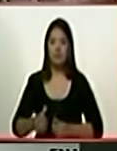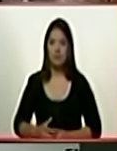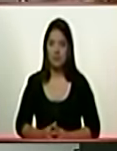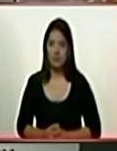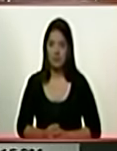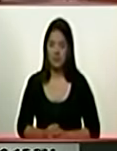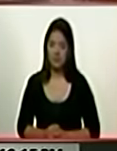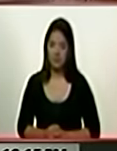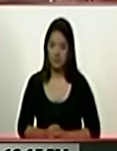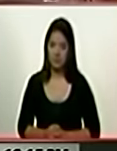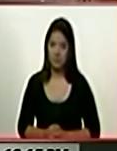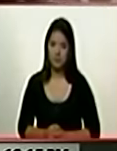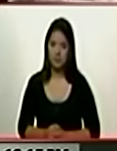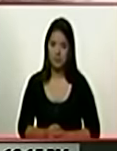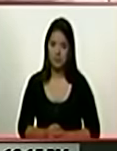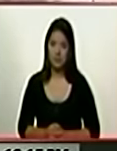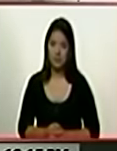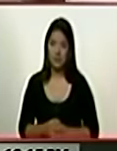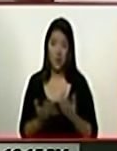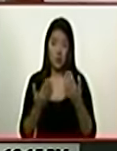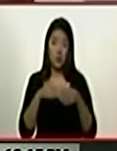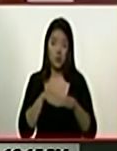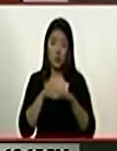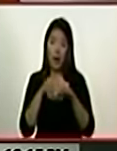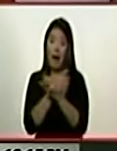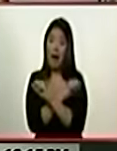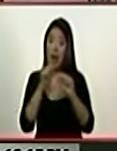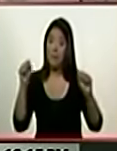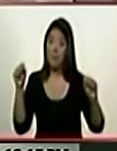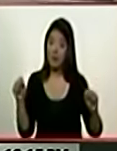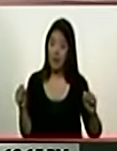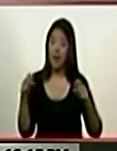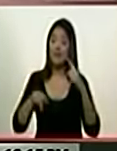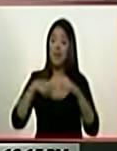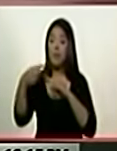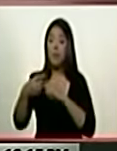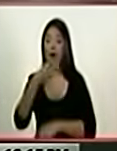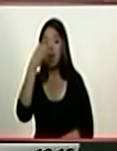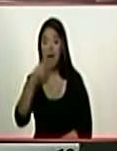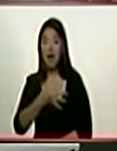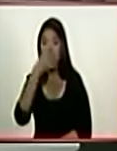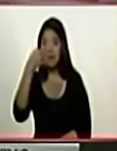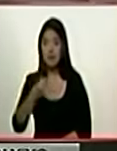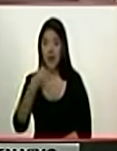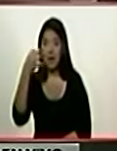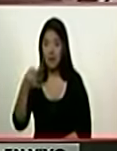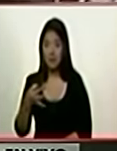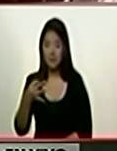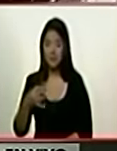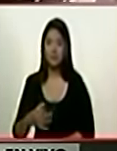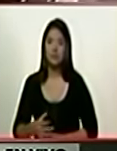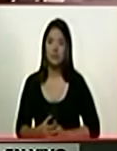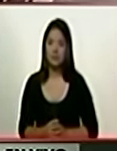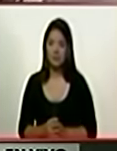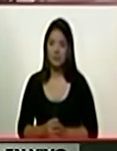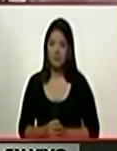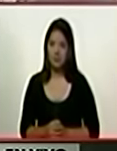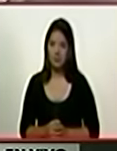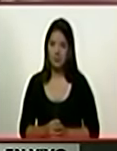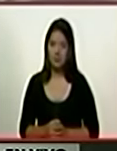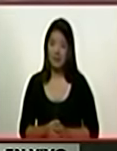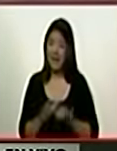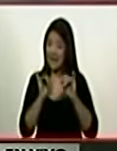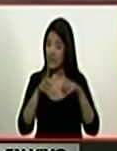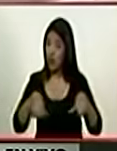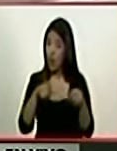el congestionamiento que en horas de la mañana y luego en horas de la tarde, en sentidos contrarios, se genera en ese punto de alta